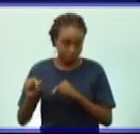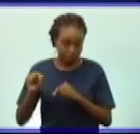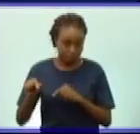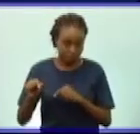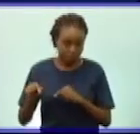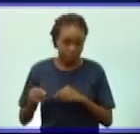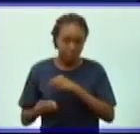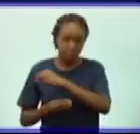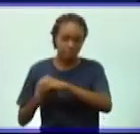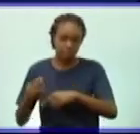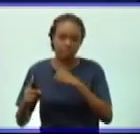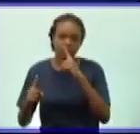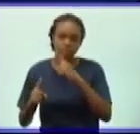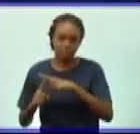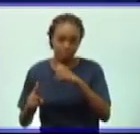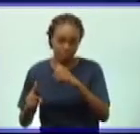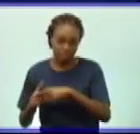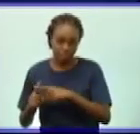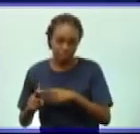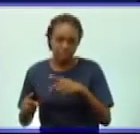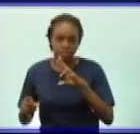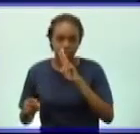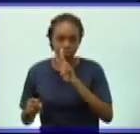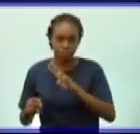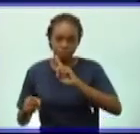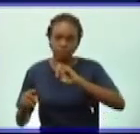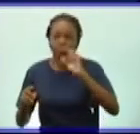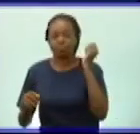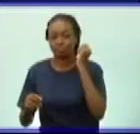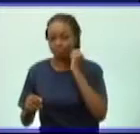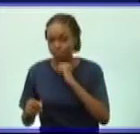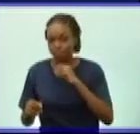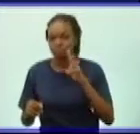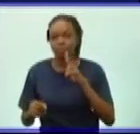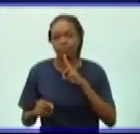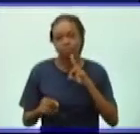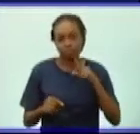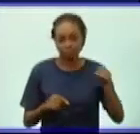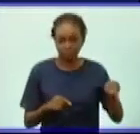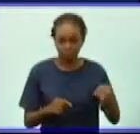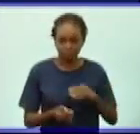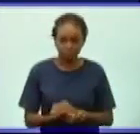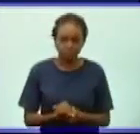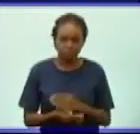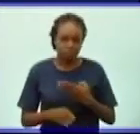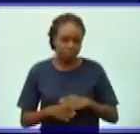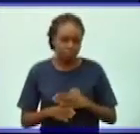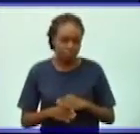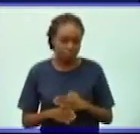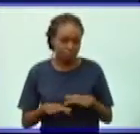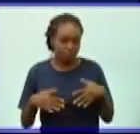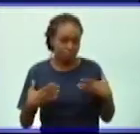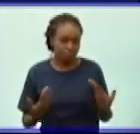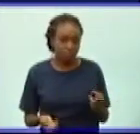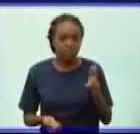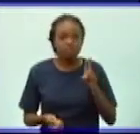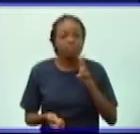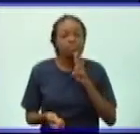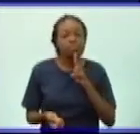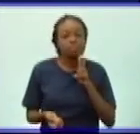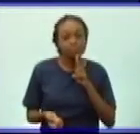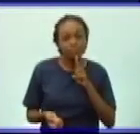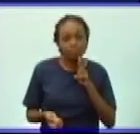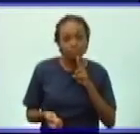su temperatura casi el doble en comparación al agua. ¿Qué significa esto? Que el agua,